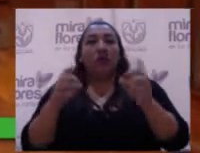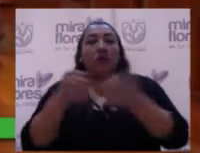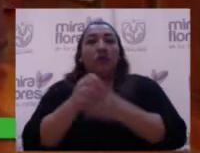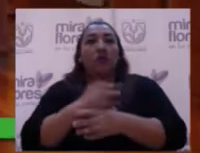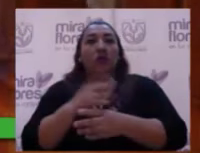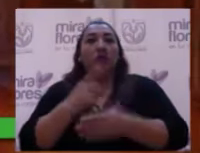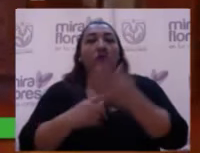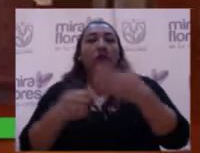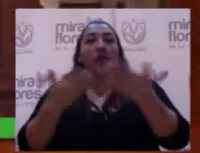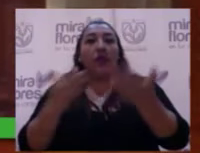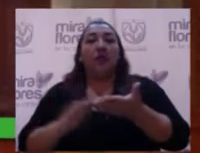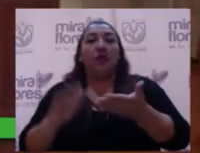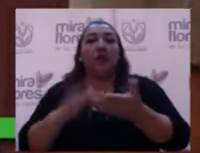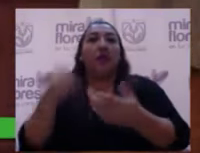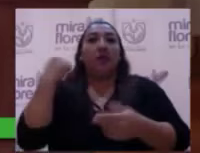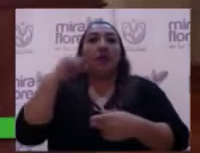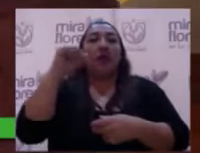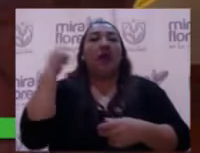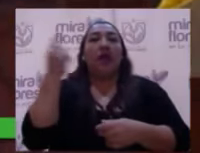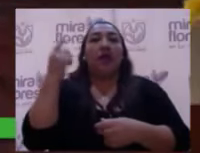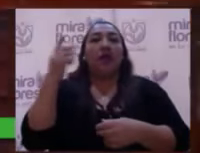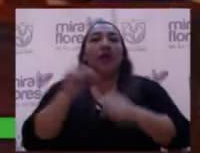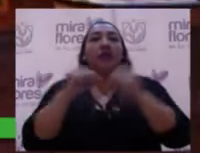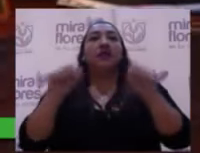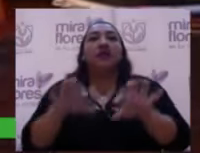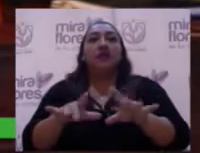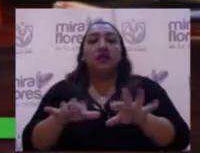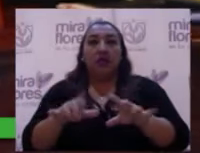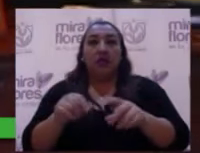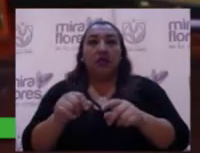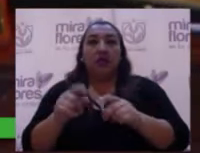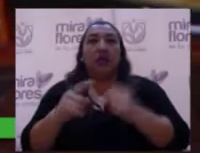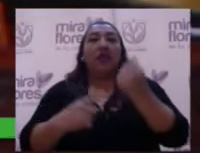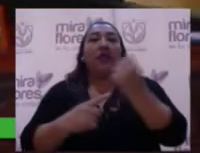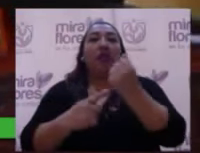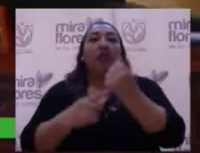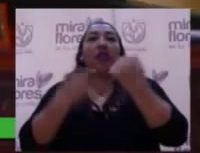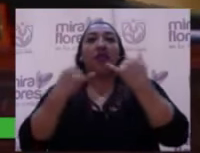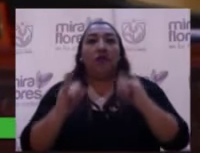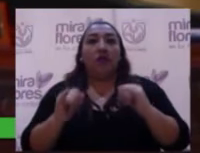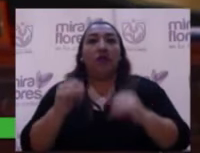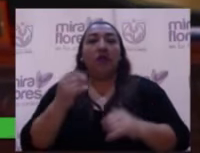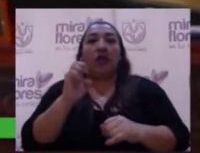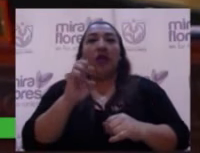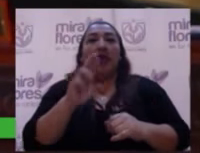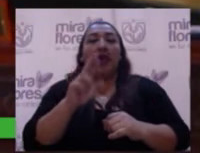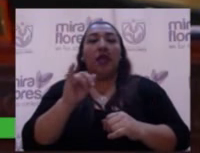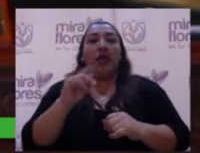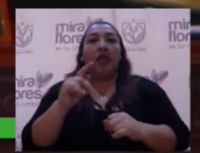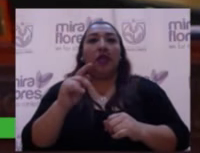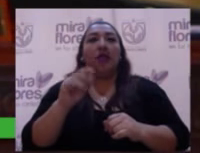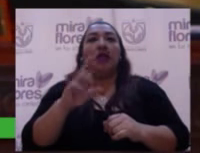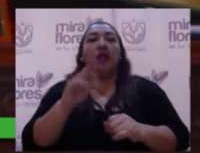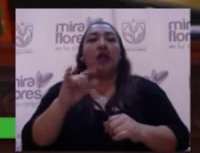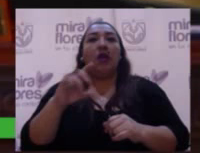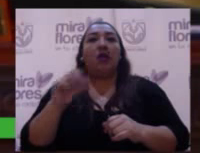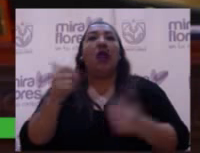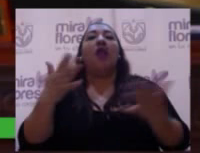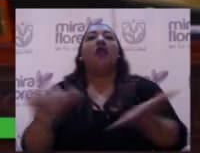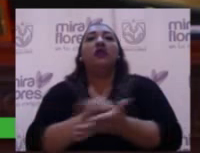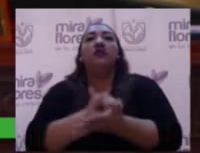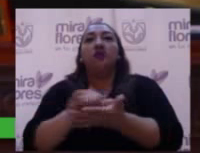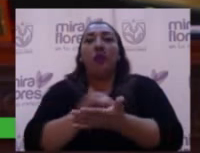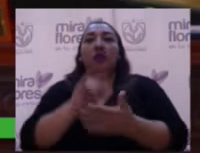Consejo que autoriza el viaje del gerente de Sistemas y Tecnologías de la Información Eric Raúl Peña Sánchez a la ciudad de Nueva